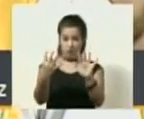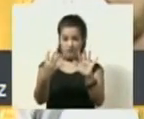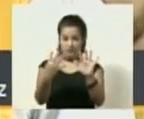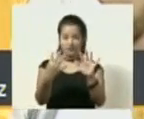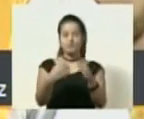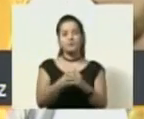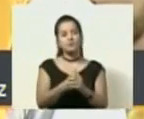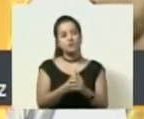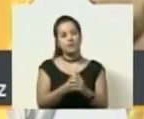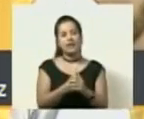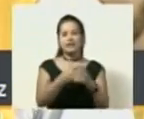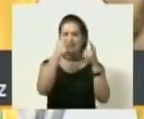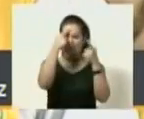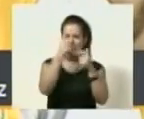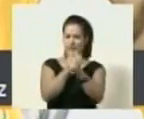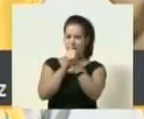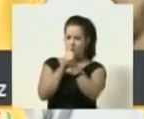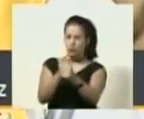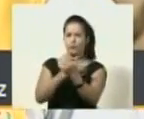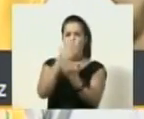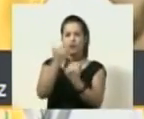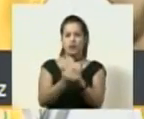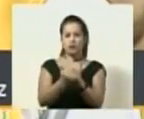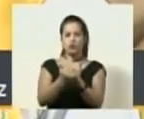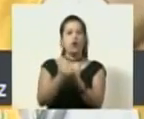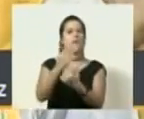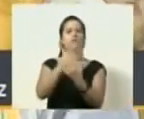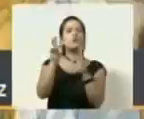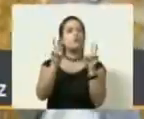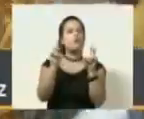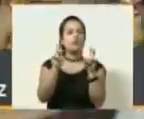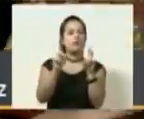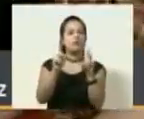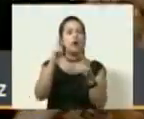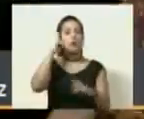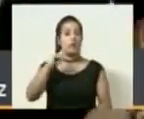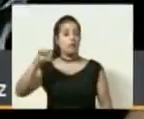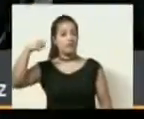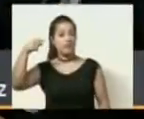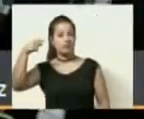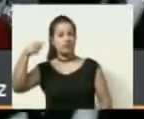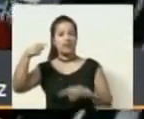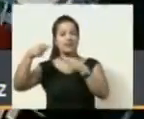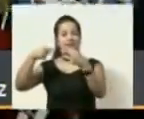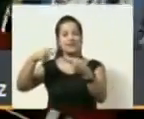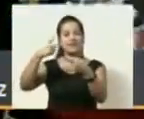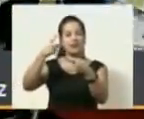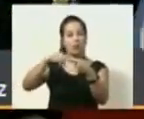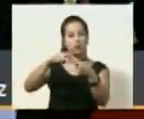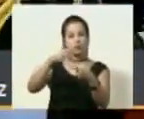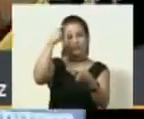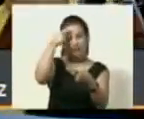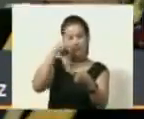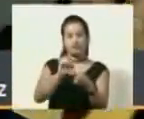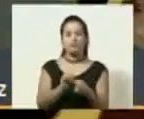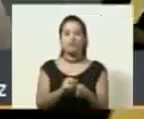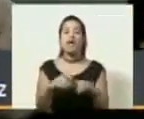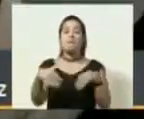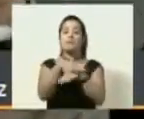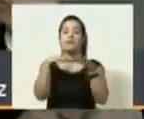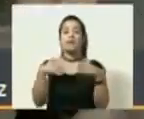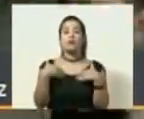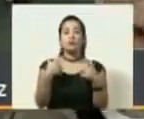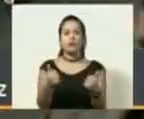en 1999, siguiendo un proyecto que comenzó hace 200 años nuestro padre Bolívar, según las cifras del Ministerio del Poder Popular para la